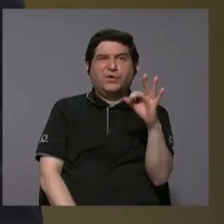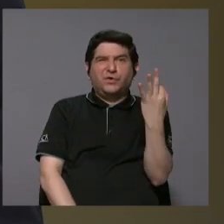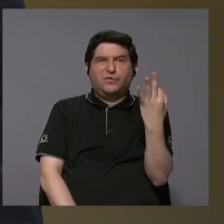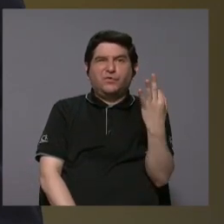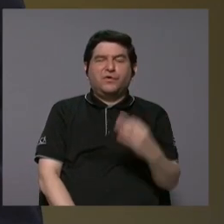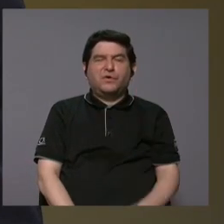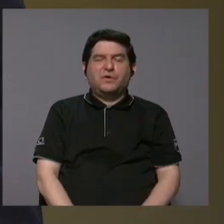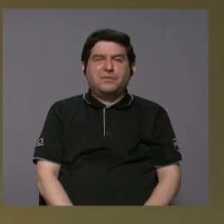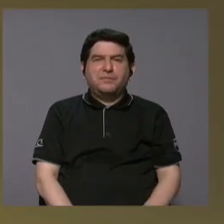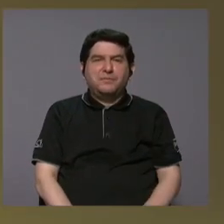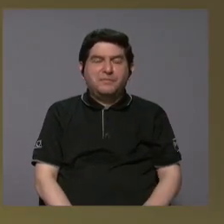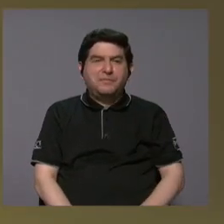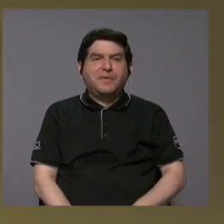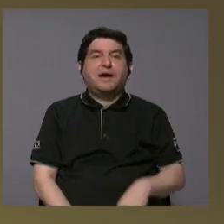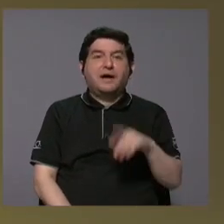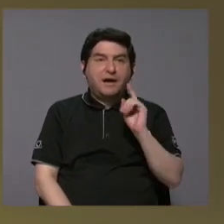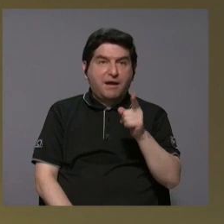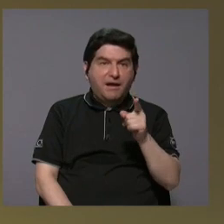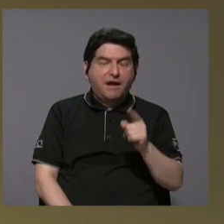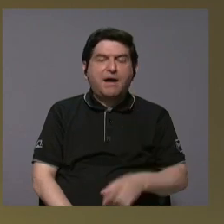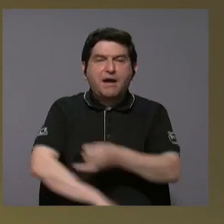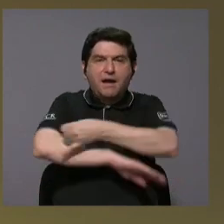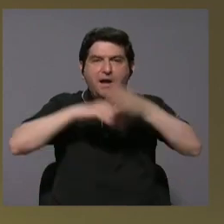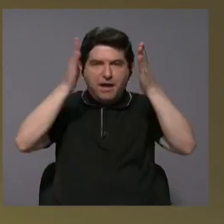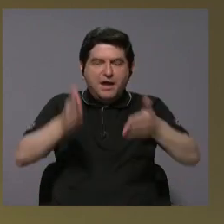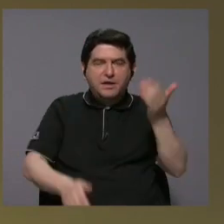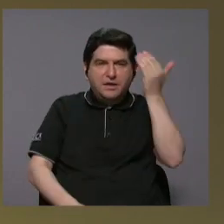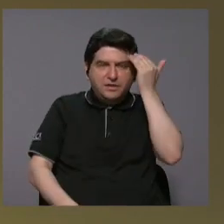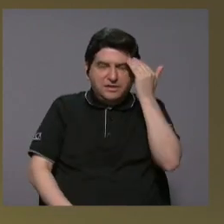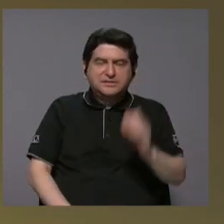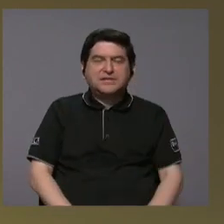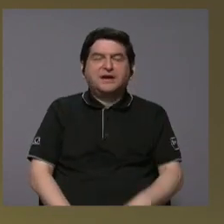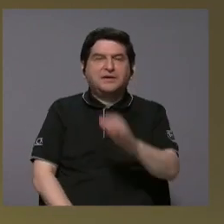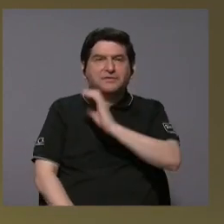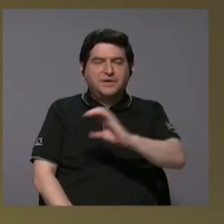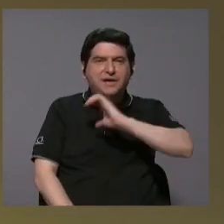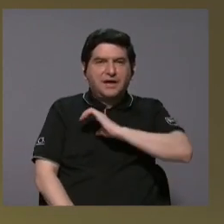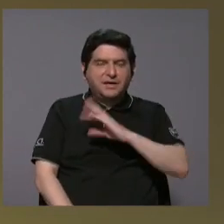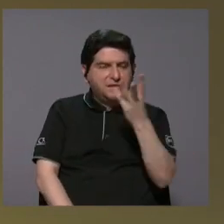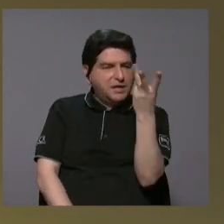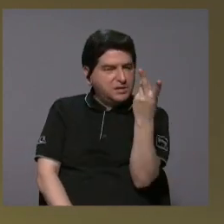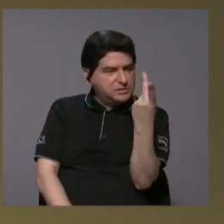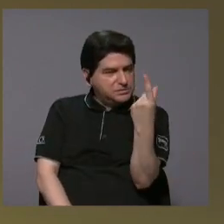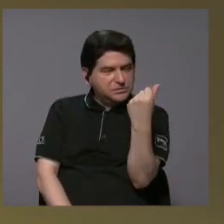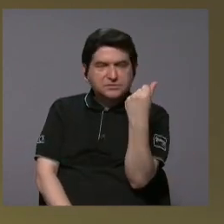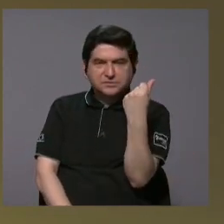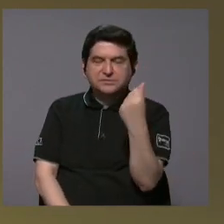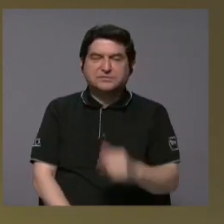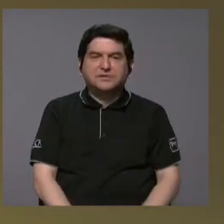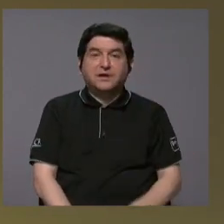estos ingenieros que saben los aspectos cuantitativos dirían